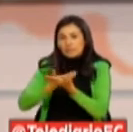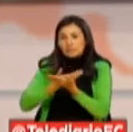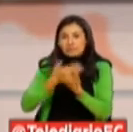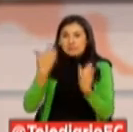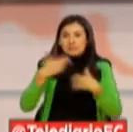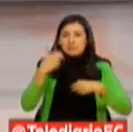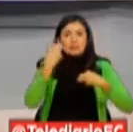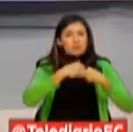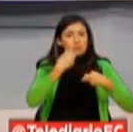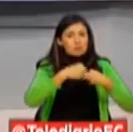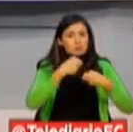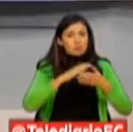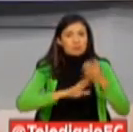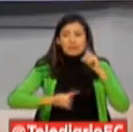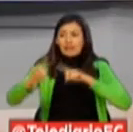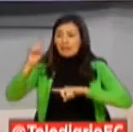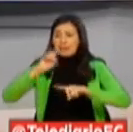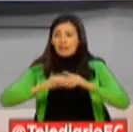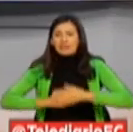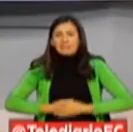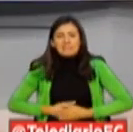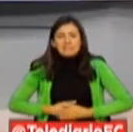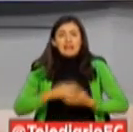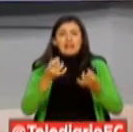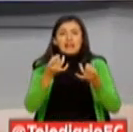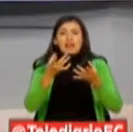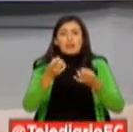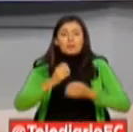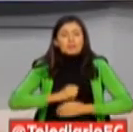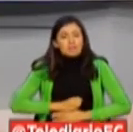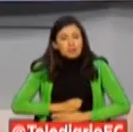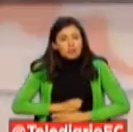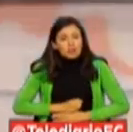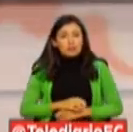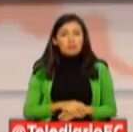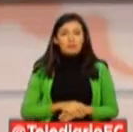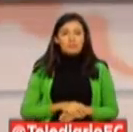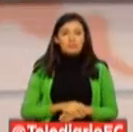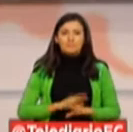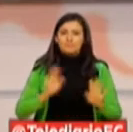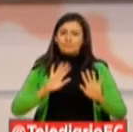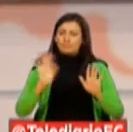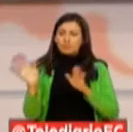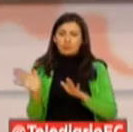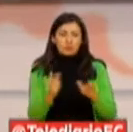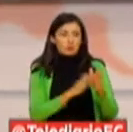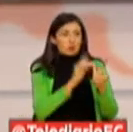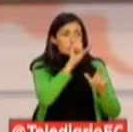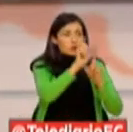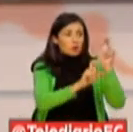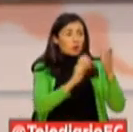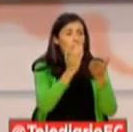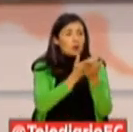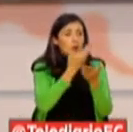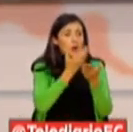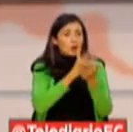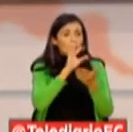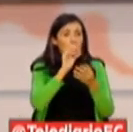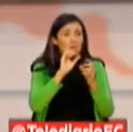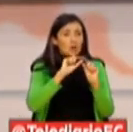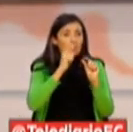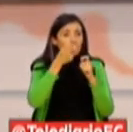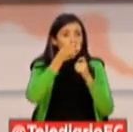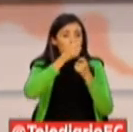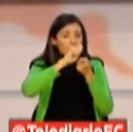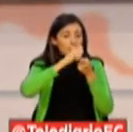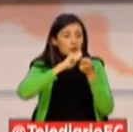¿Todavía pelar. Van a parar algunas víctimas de cólico o miserere? No creo. Los que irán es los que comen fanesca con granos